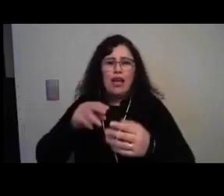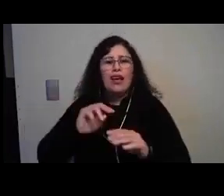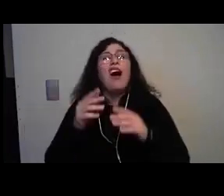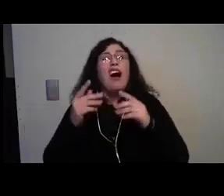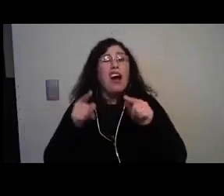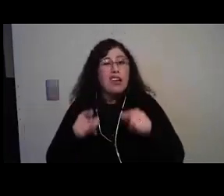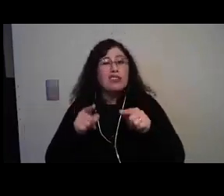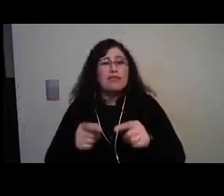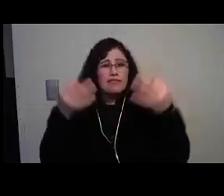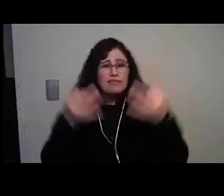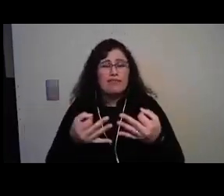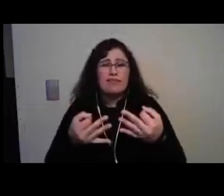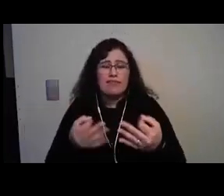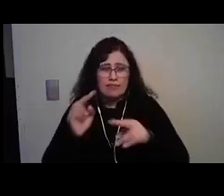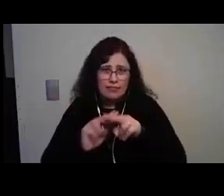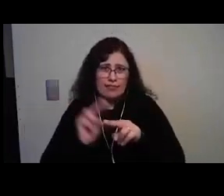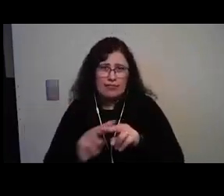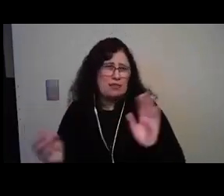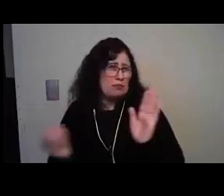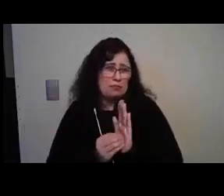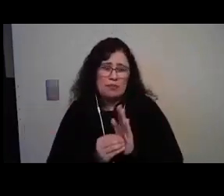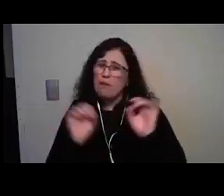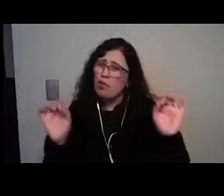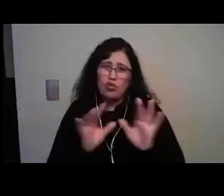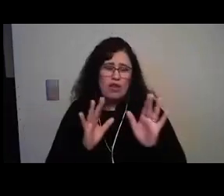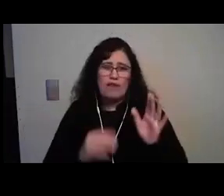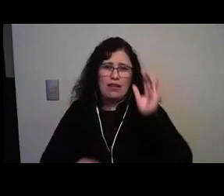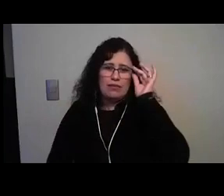más seguro posible.